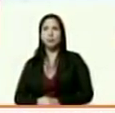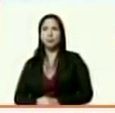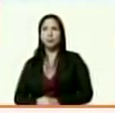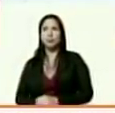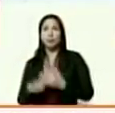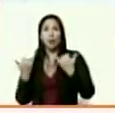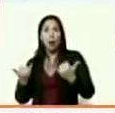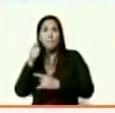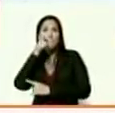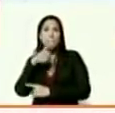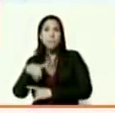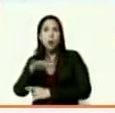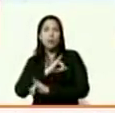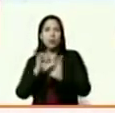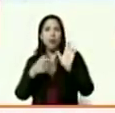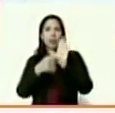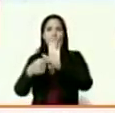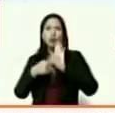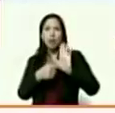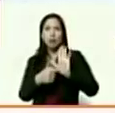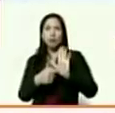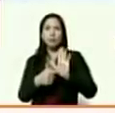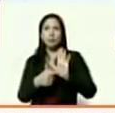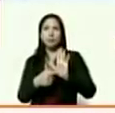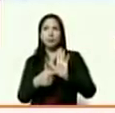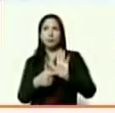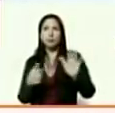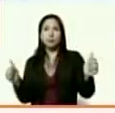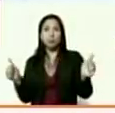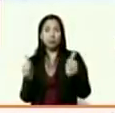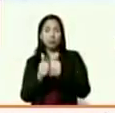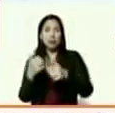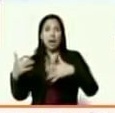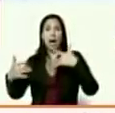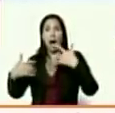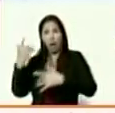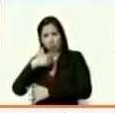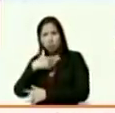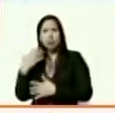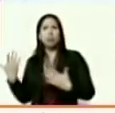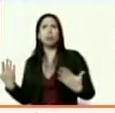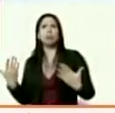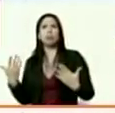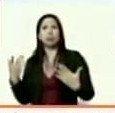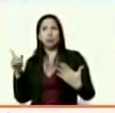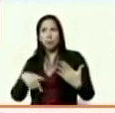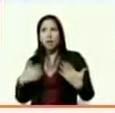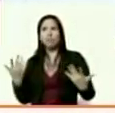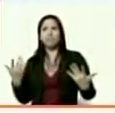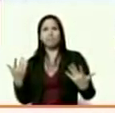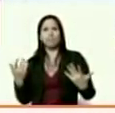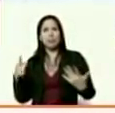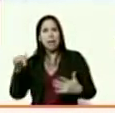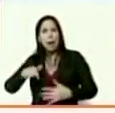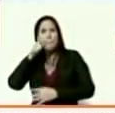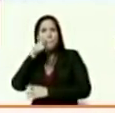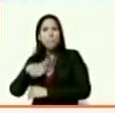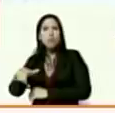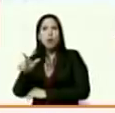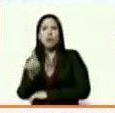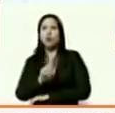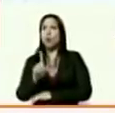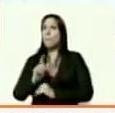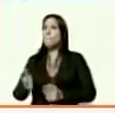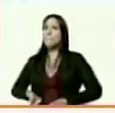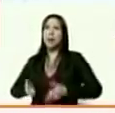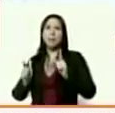ahora que el pueblo les está demostrando con su actitud y su actuación que este pueblo no les va a